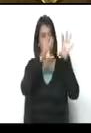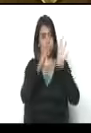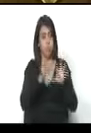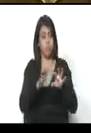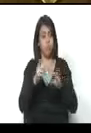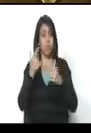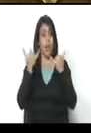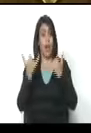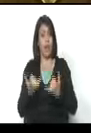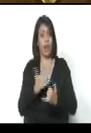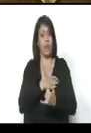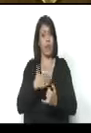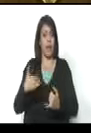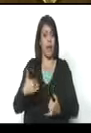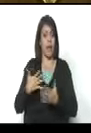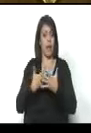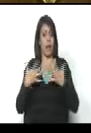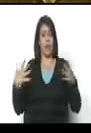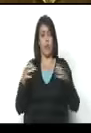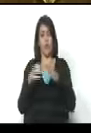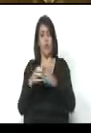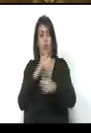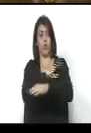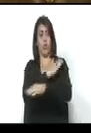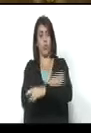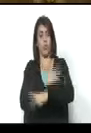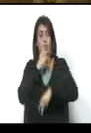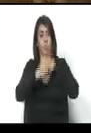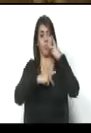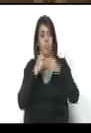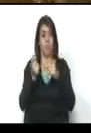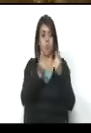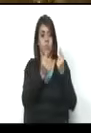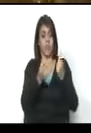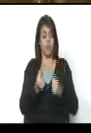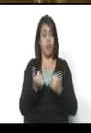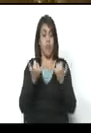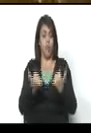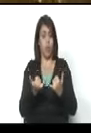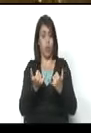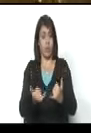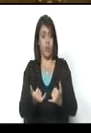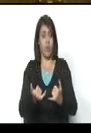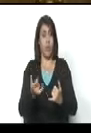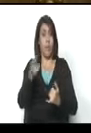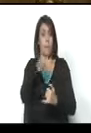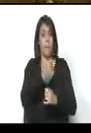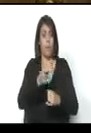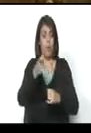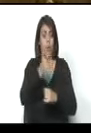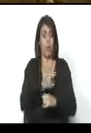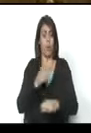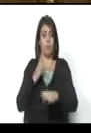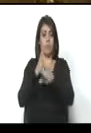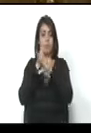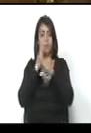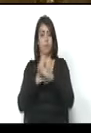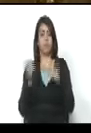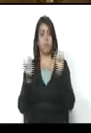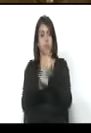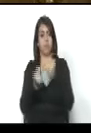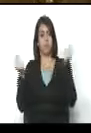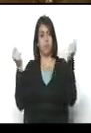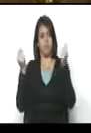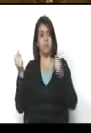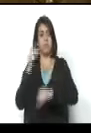a pesar de los intentos de los grandes grupos de poder político y económico del momento, que buscaron infructuosamente